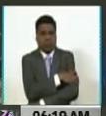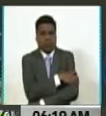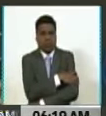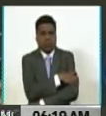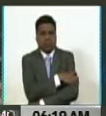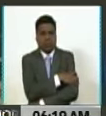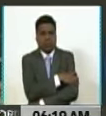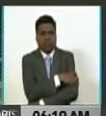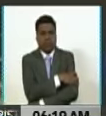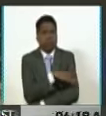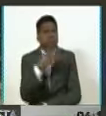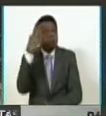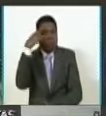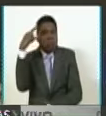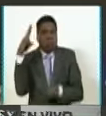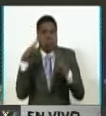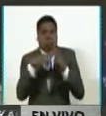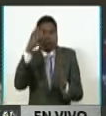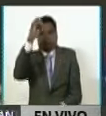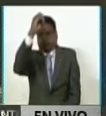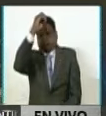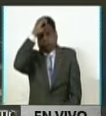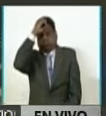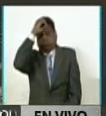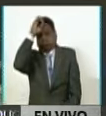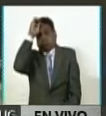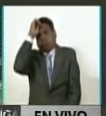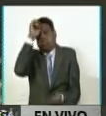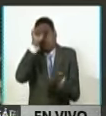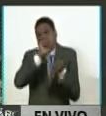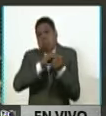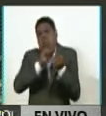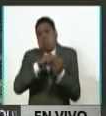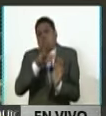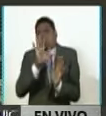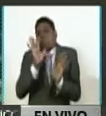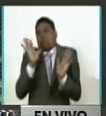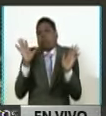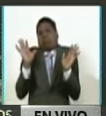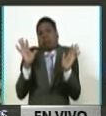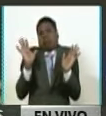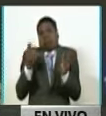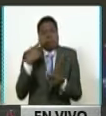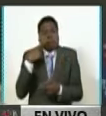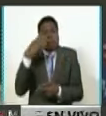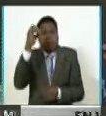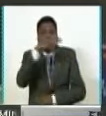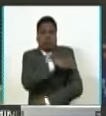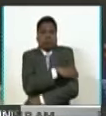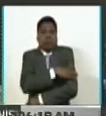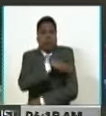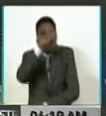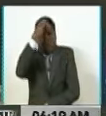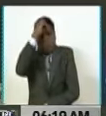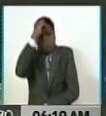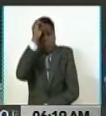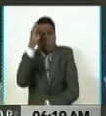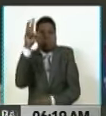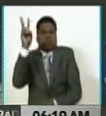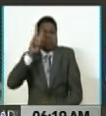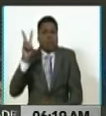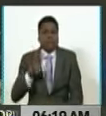con su desconocimiento y su ignorancia supina, el desconocimiento de la historia de nuestra